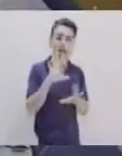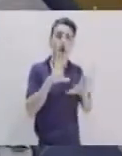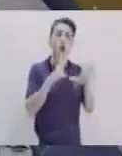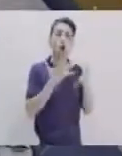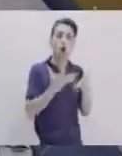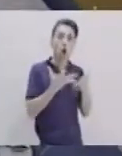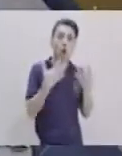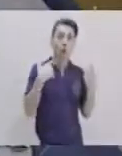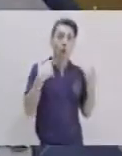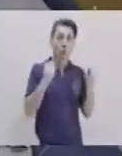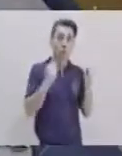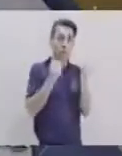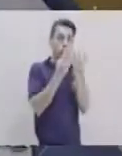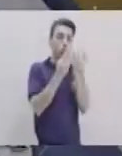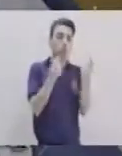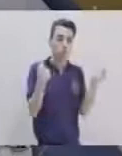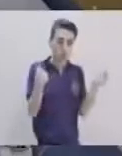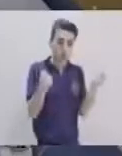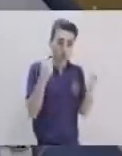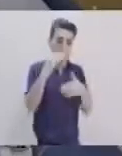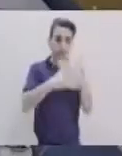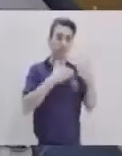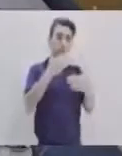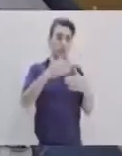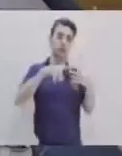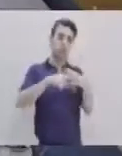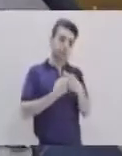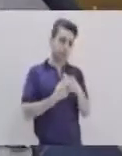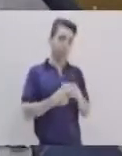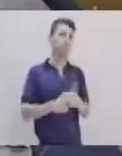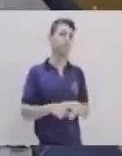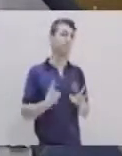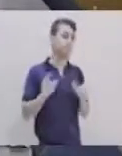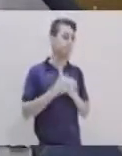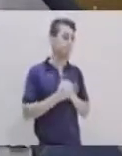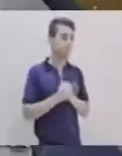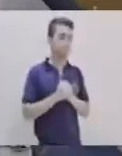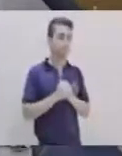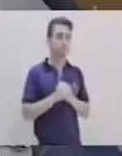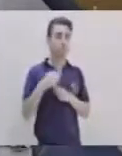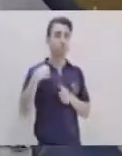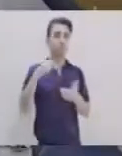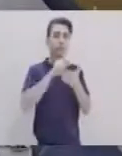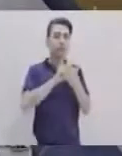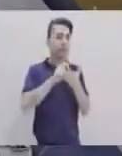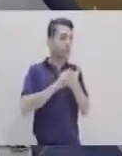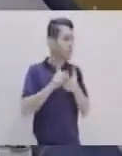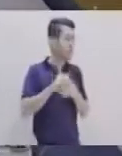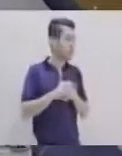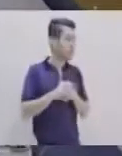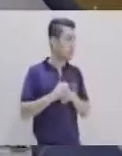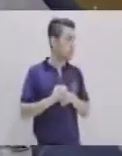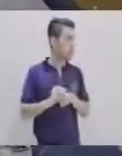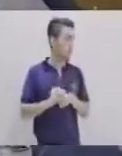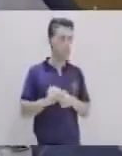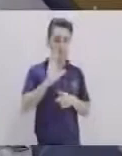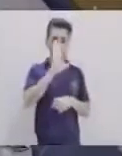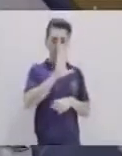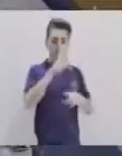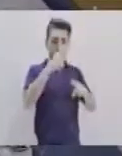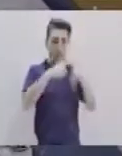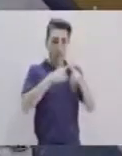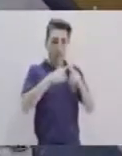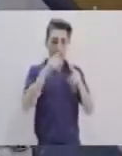estrategia de cómo vamos a resolver y luego empezar. Entonces empecemos. Escribamos entonces